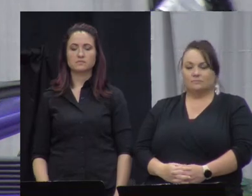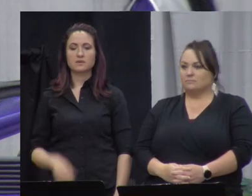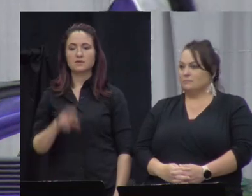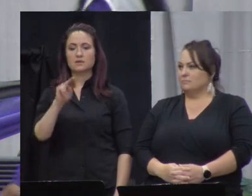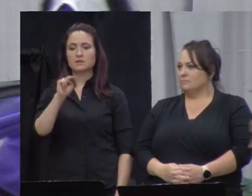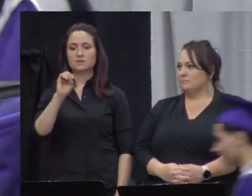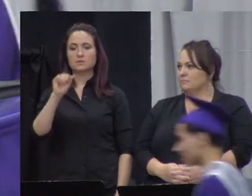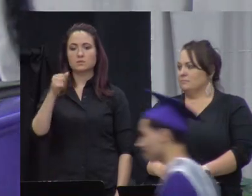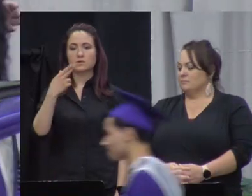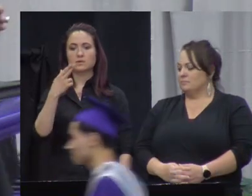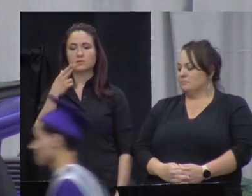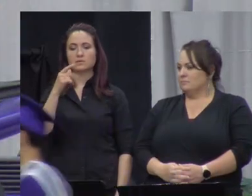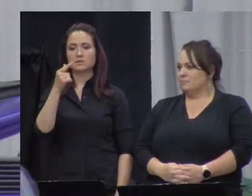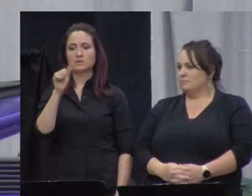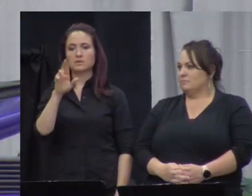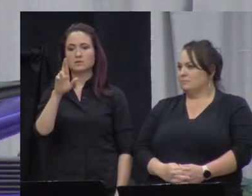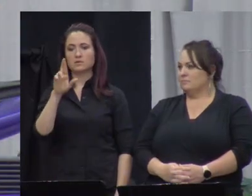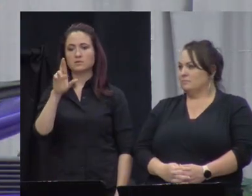Noah Garcia.